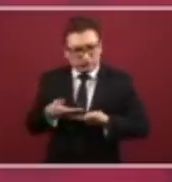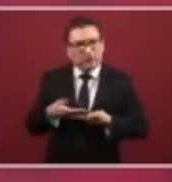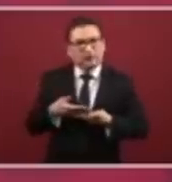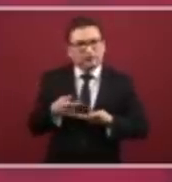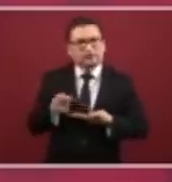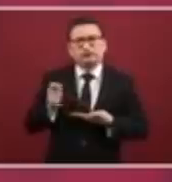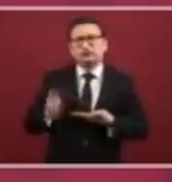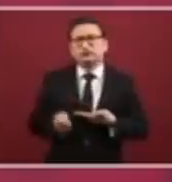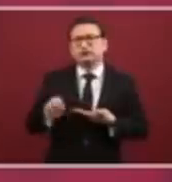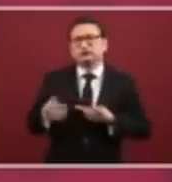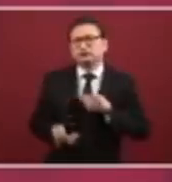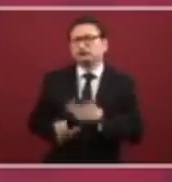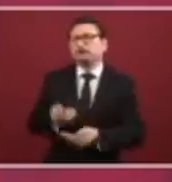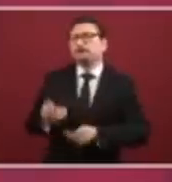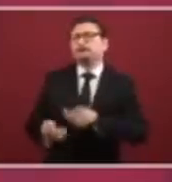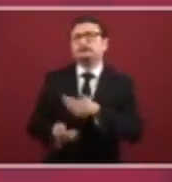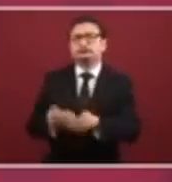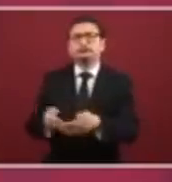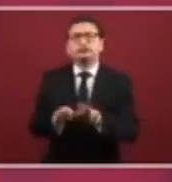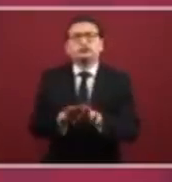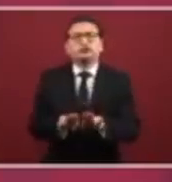avance